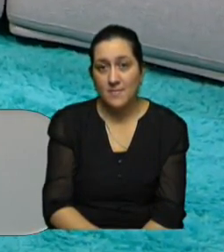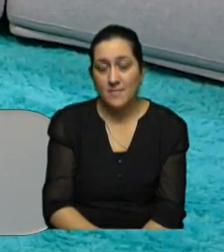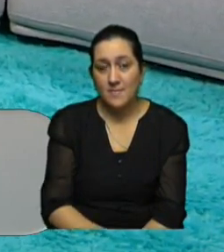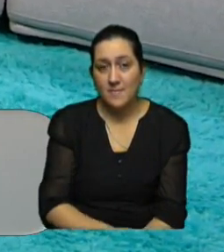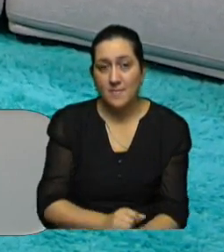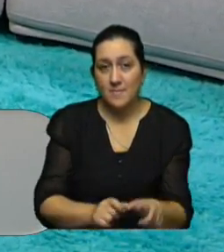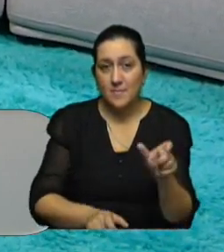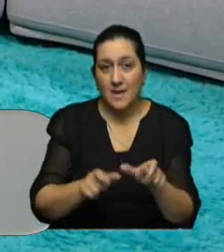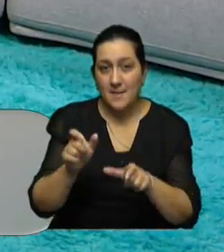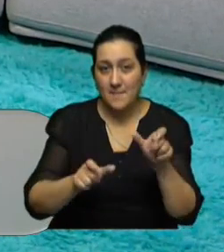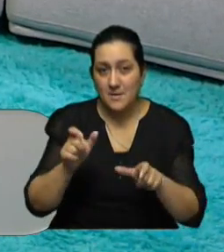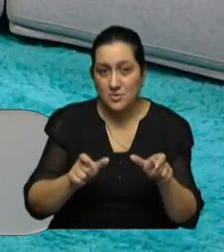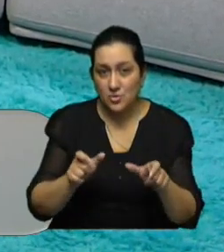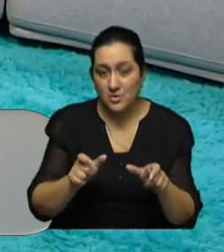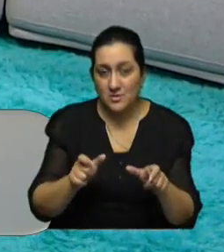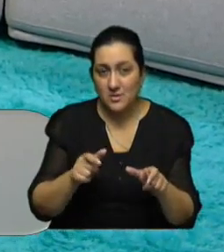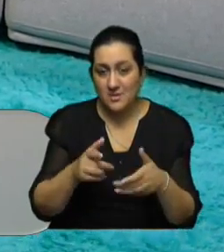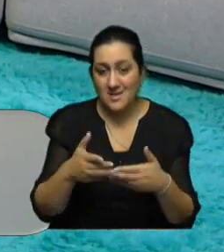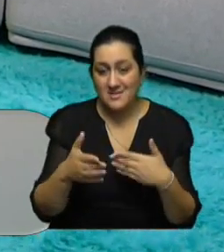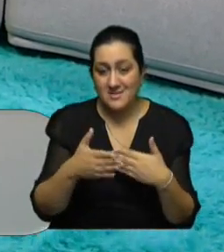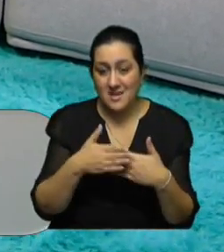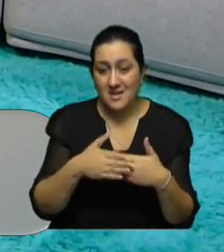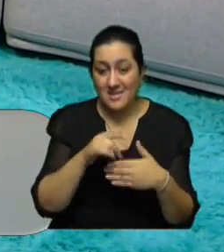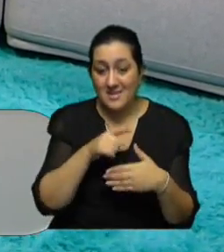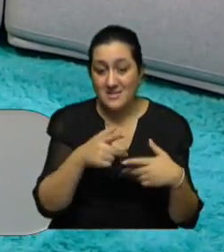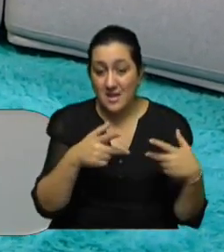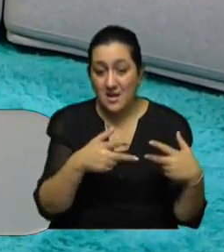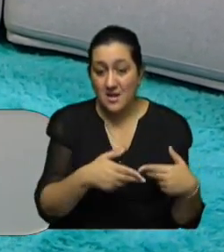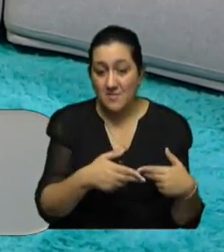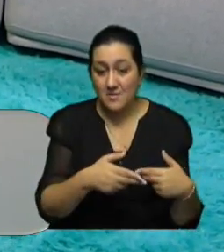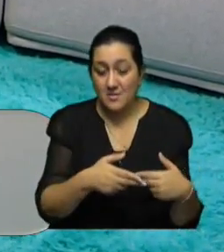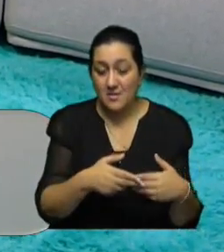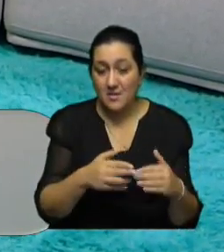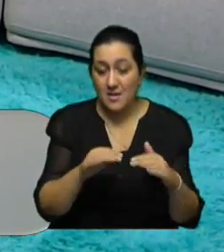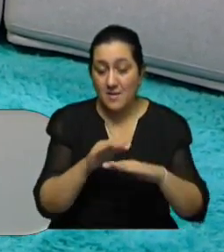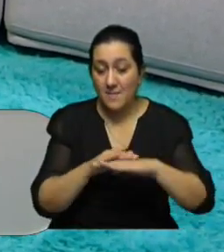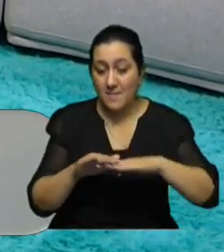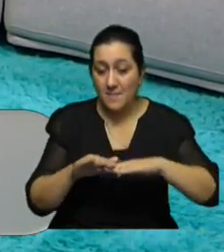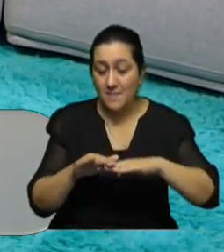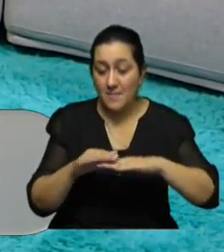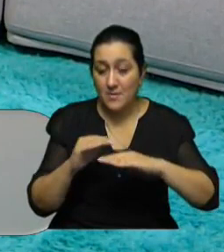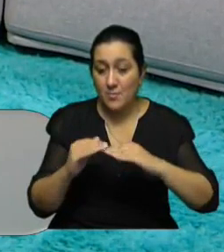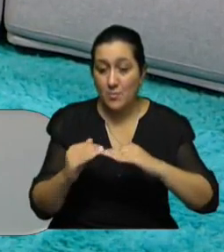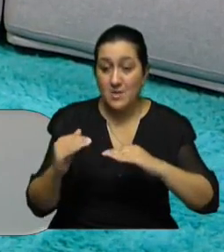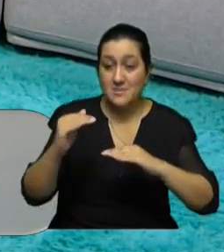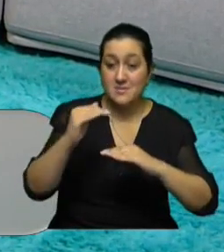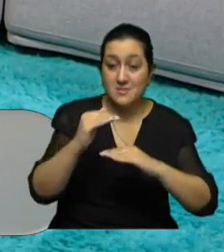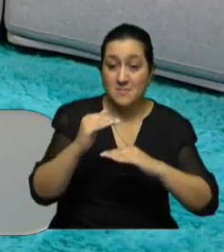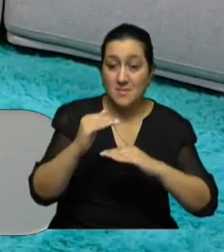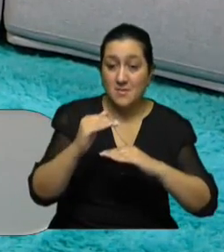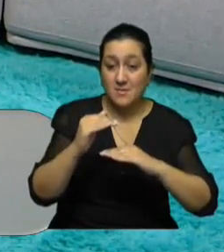que se encuentran, ese umbral es per cápita por persona, quienes se encuentran por encima de ese umbral, de esa cantidad de